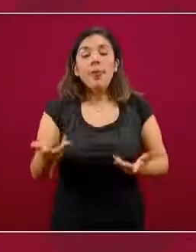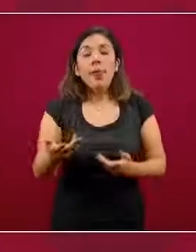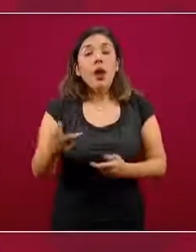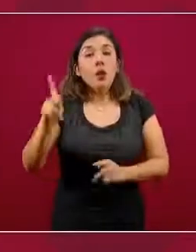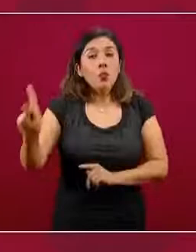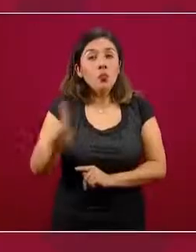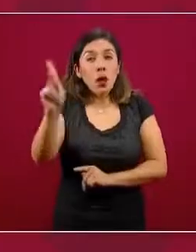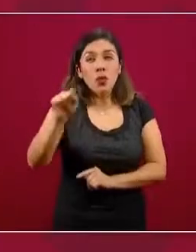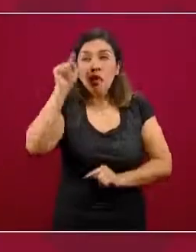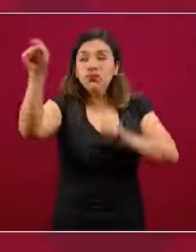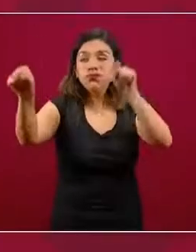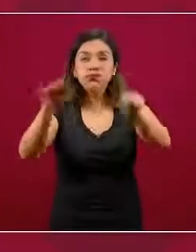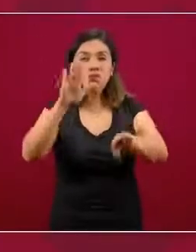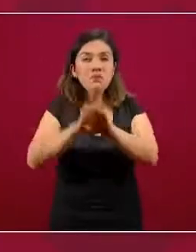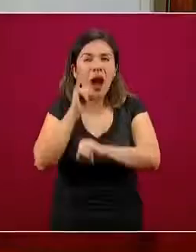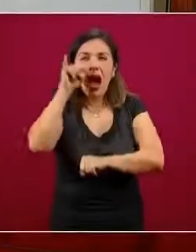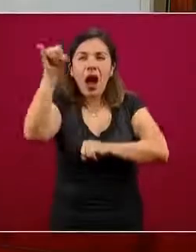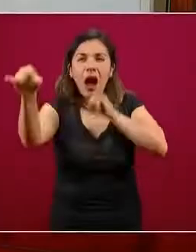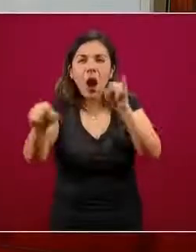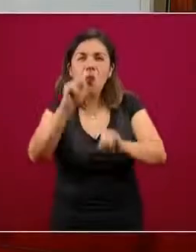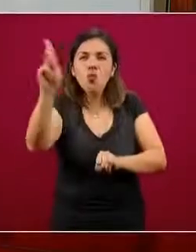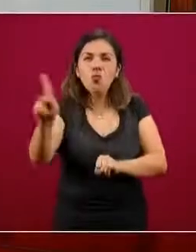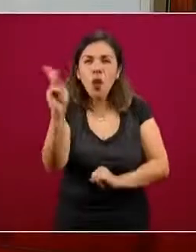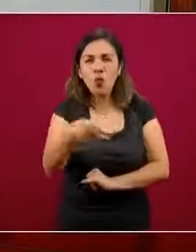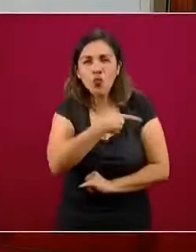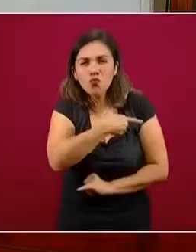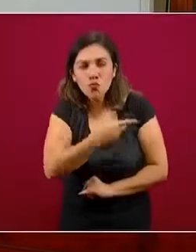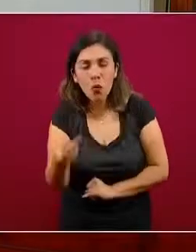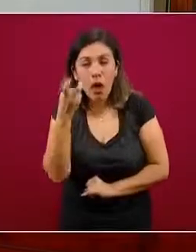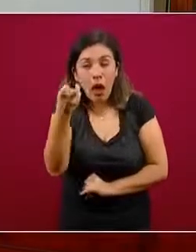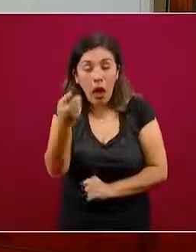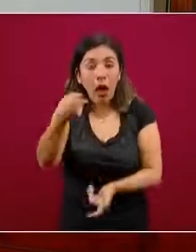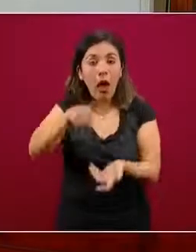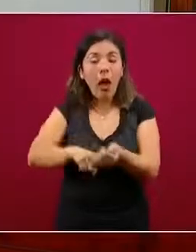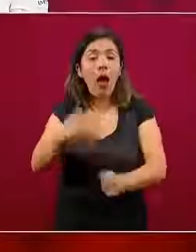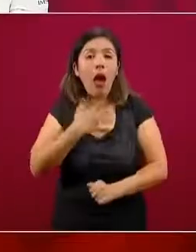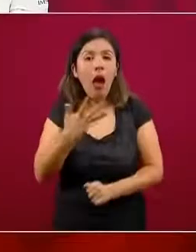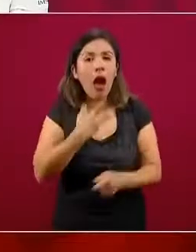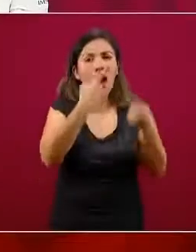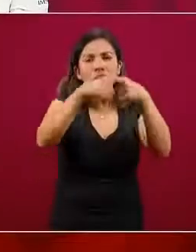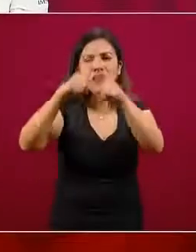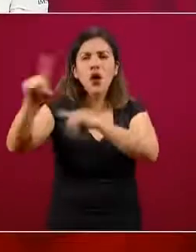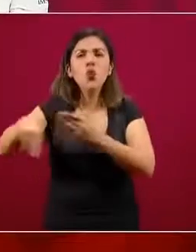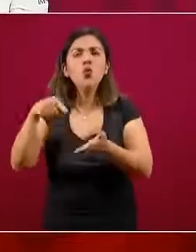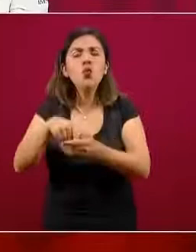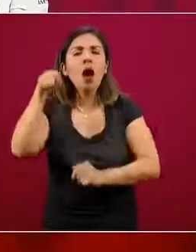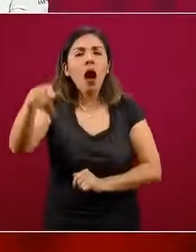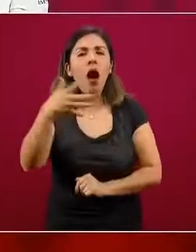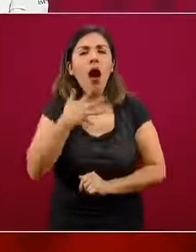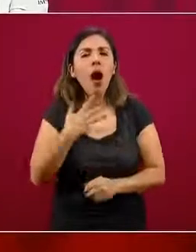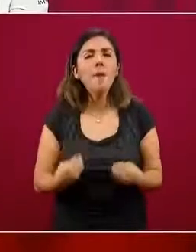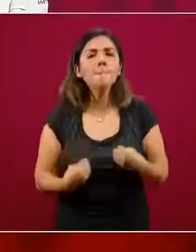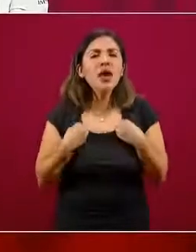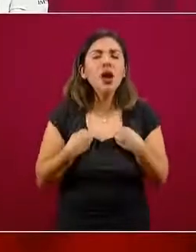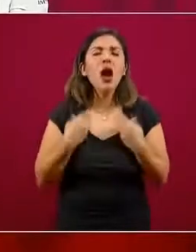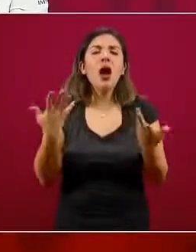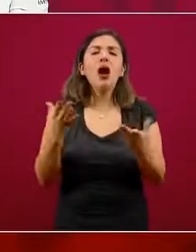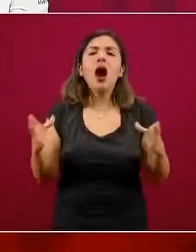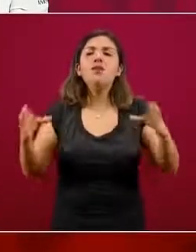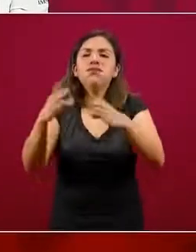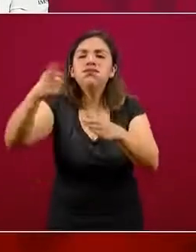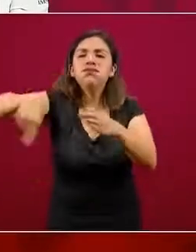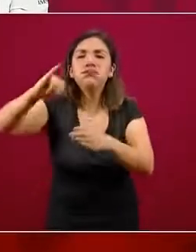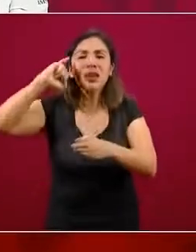las poblaciones rurales, y que esto incluye varias de las zonas donde viven las